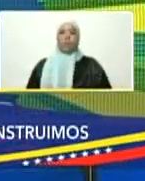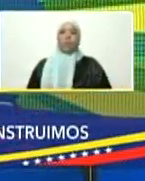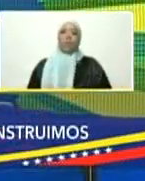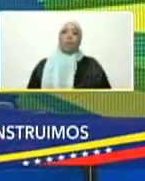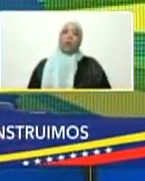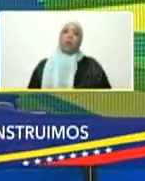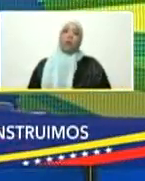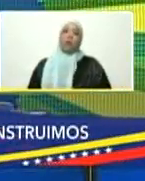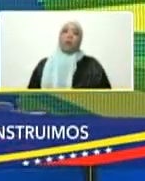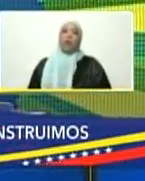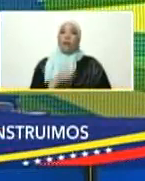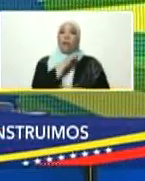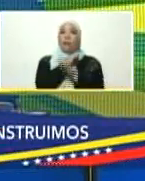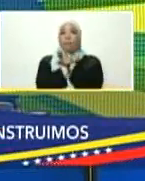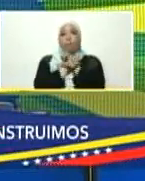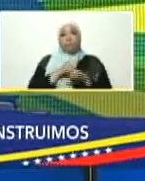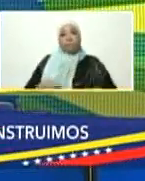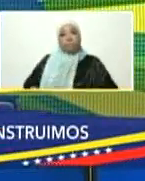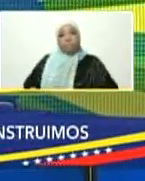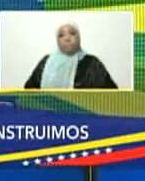De flojos.